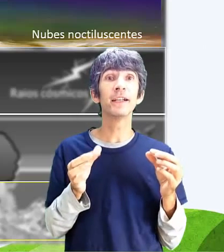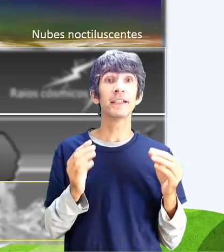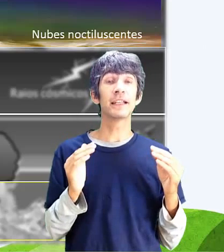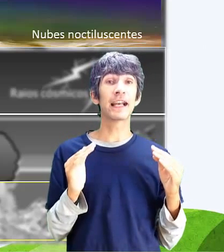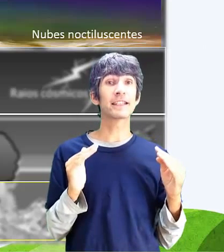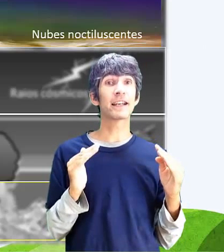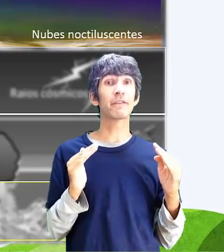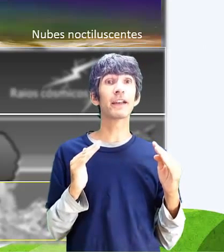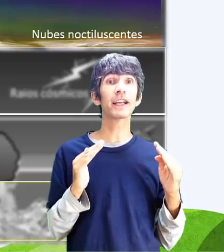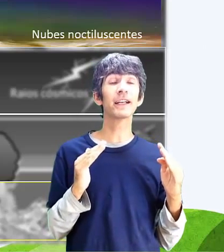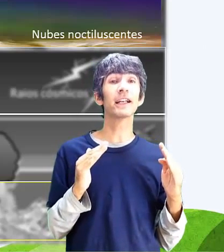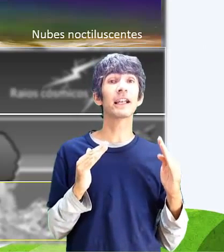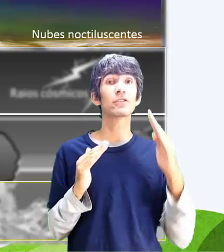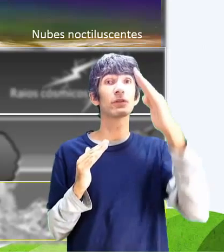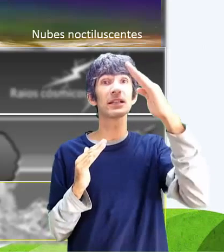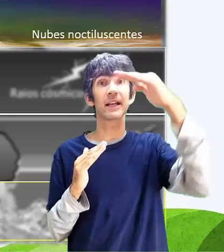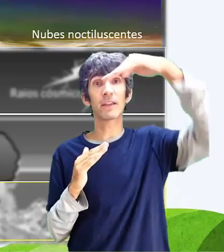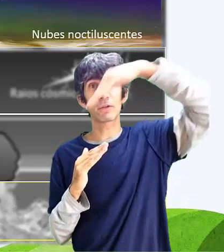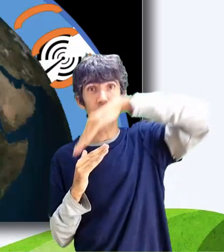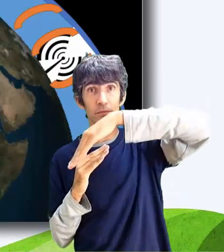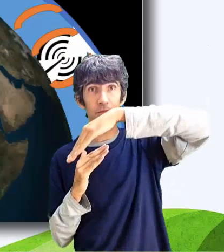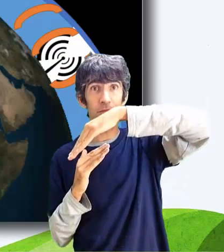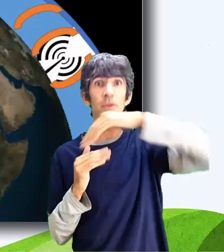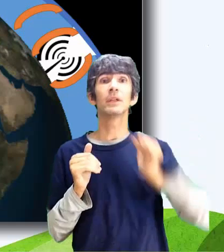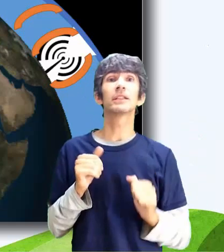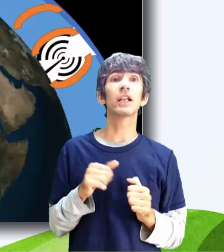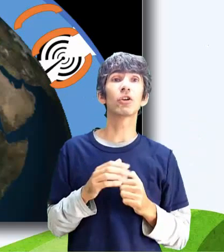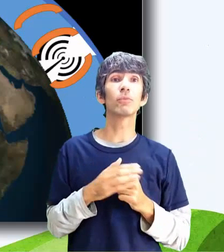ionosfera y en la que se reflejan las ondas de radio,